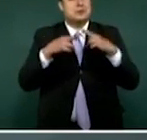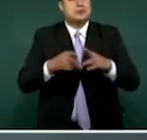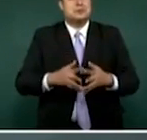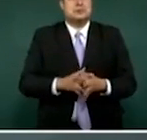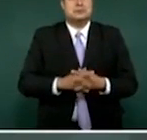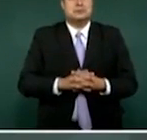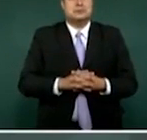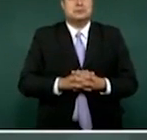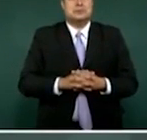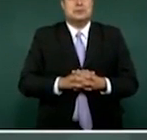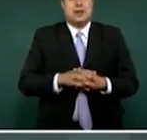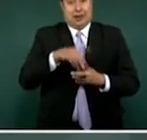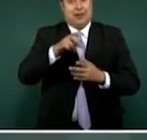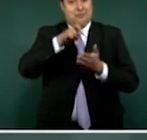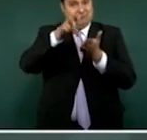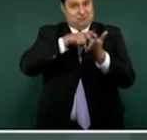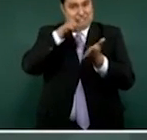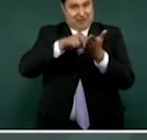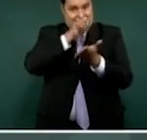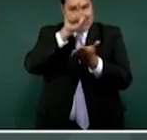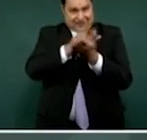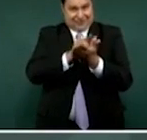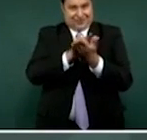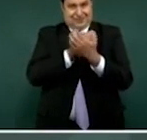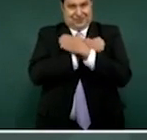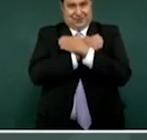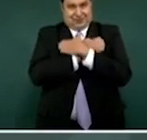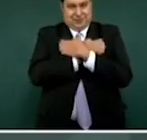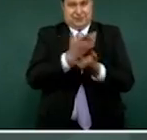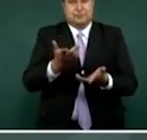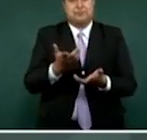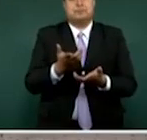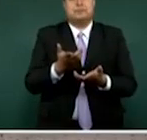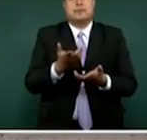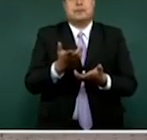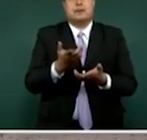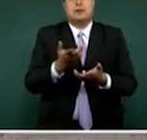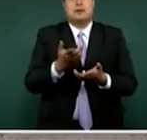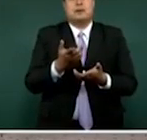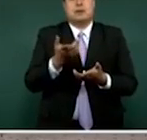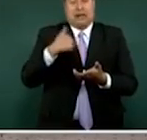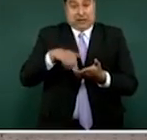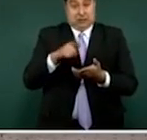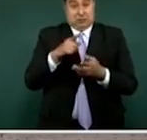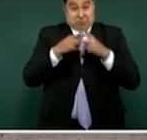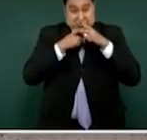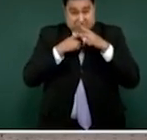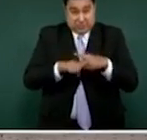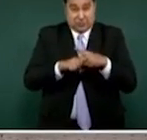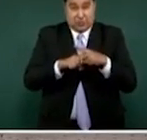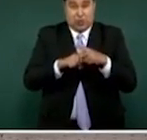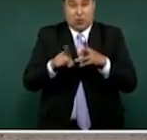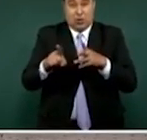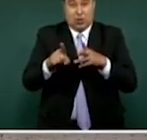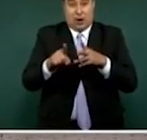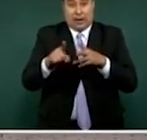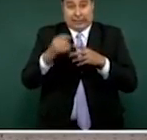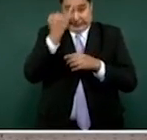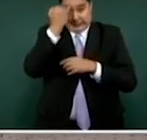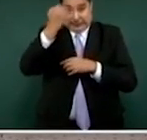lo de la llamada reforma educativa ni siquiera surgió de